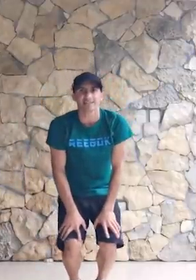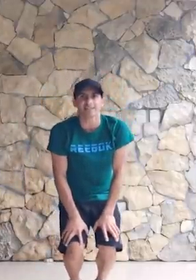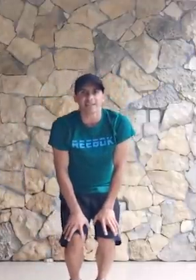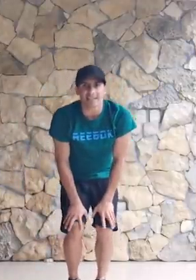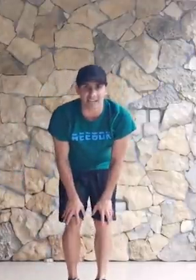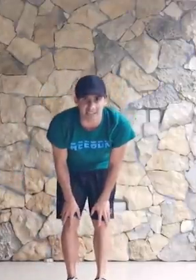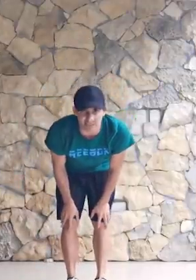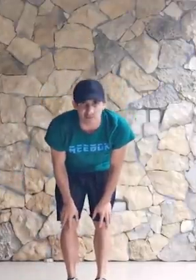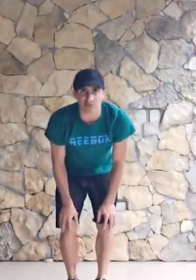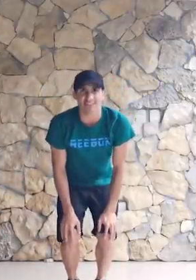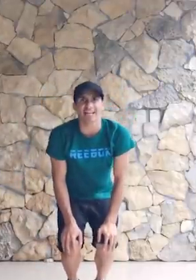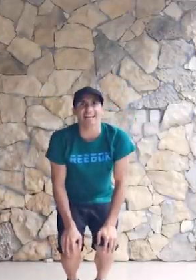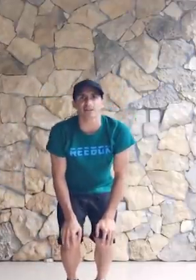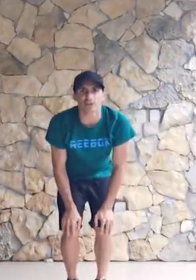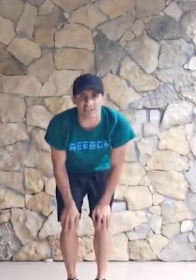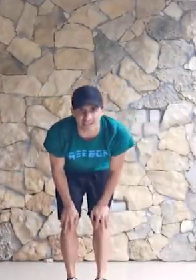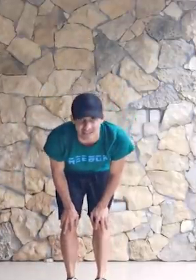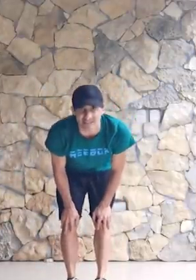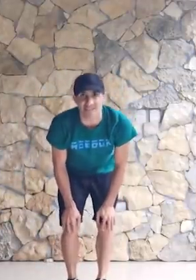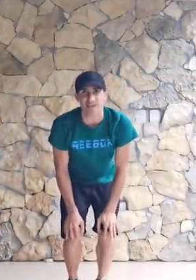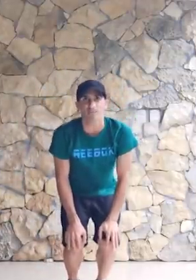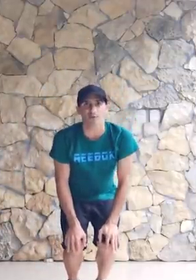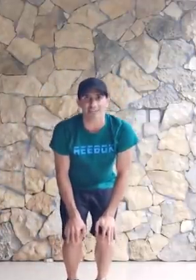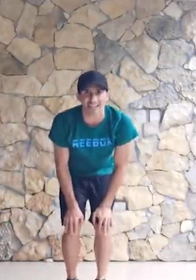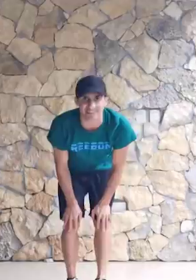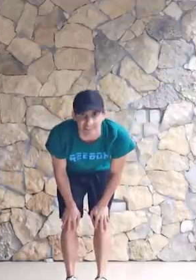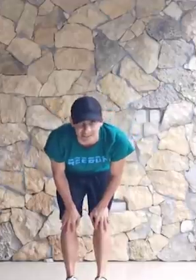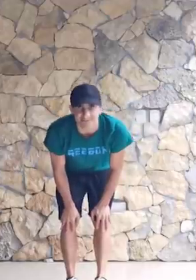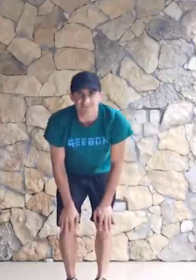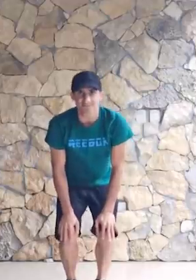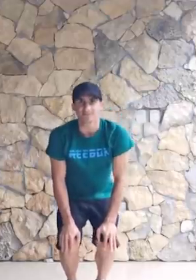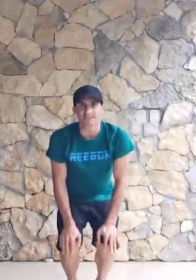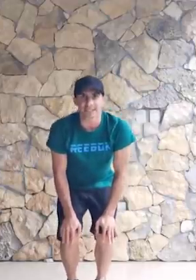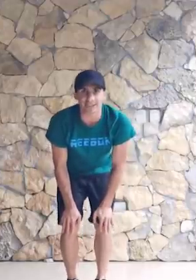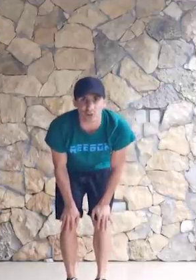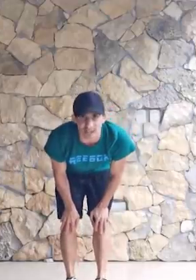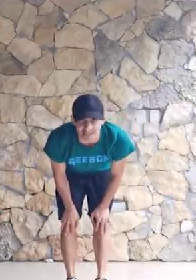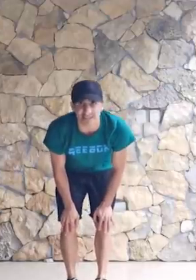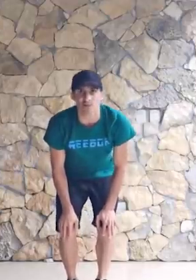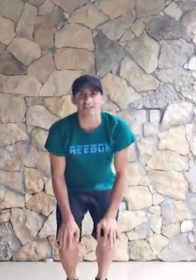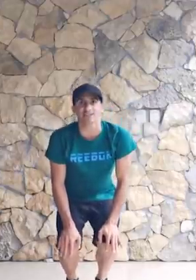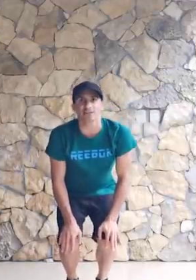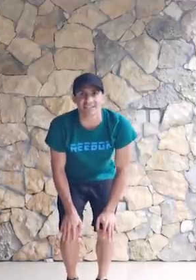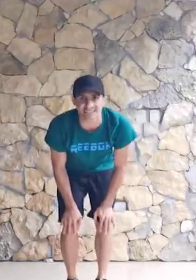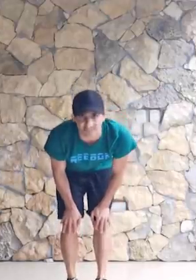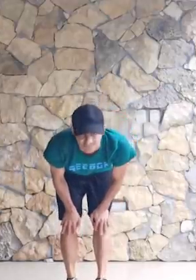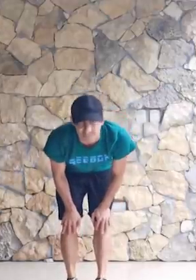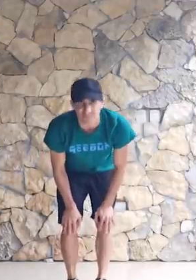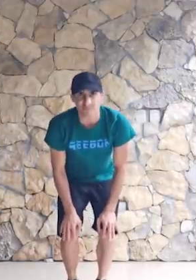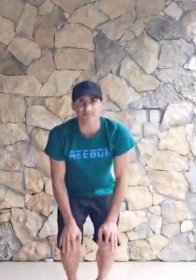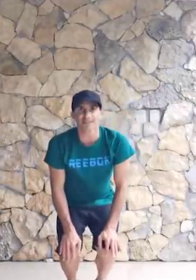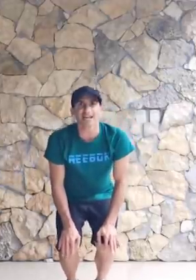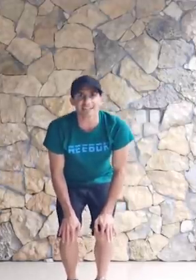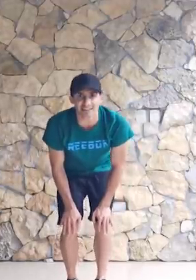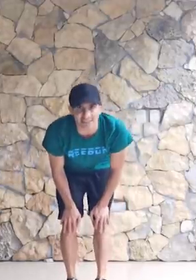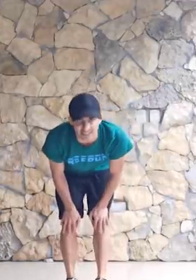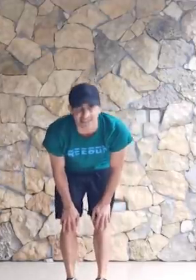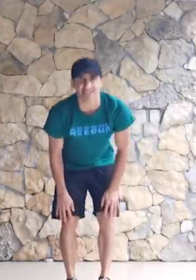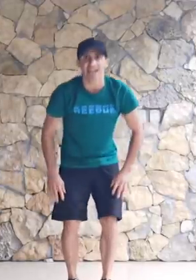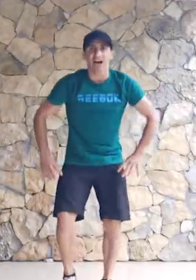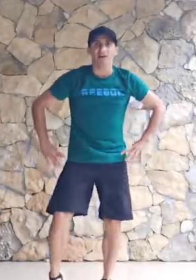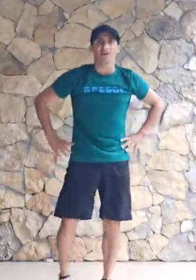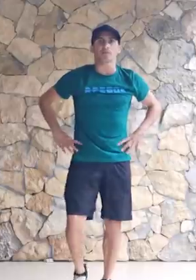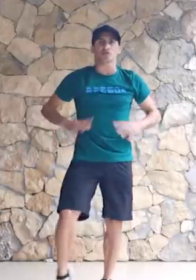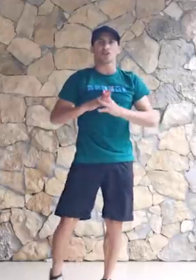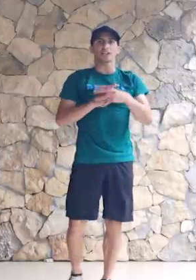piernas y calentamos las rodillas, que es importante tener todas las articulaciones